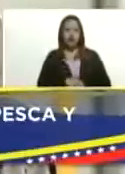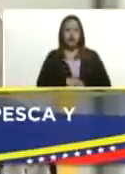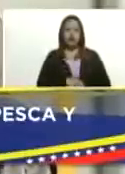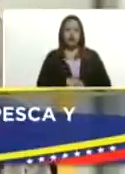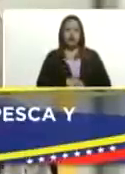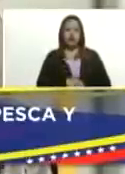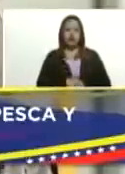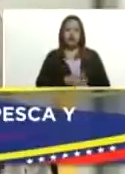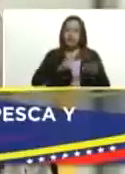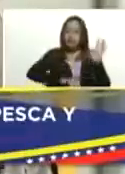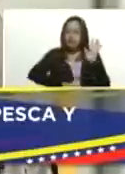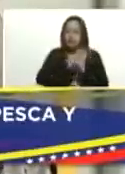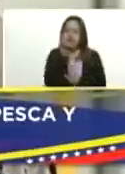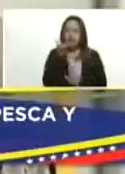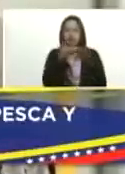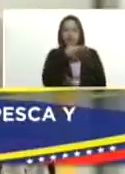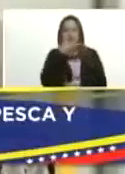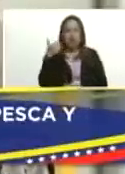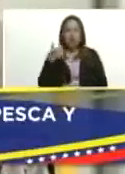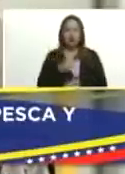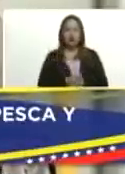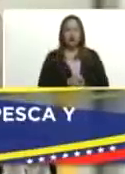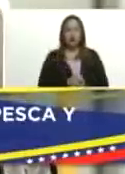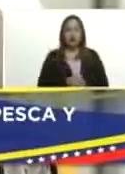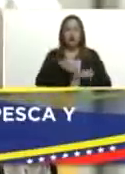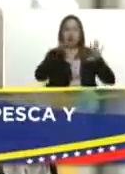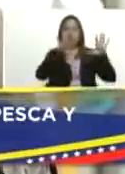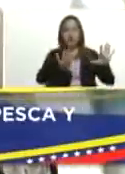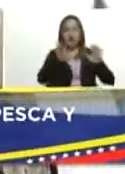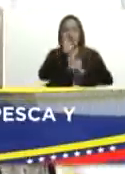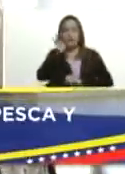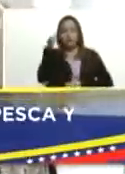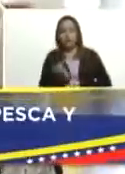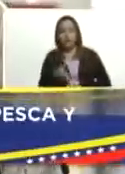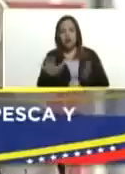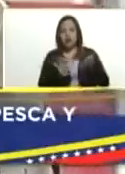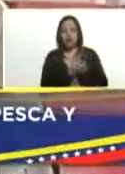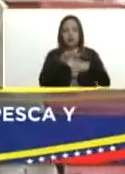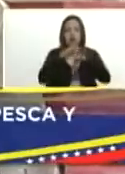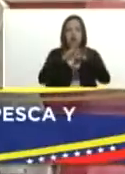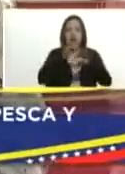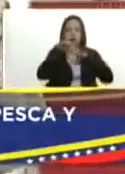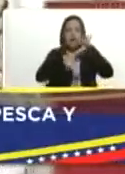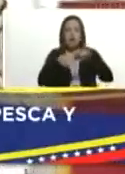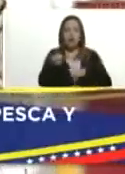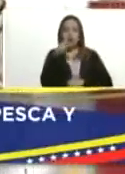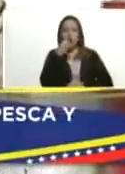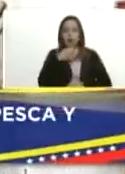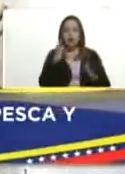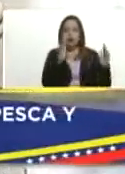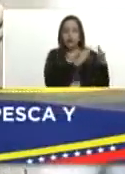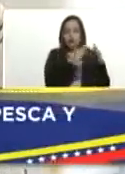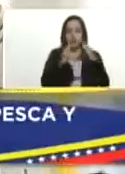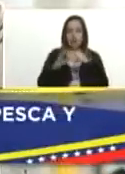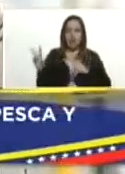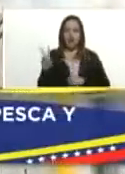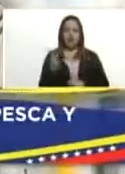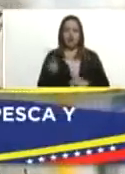proveyendo un 10% de la proteína animal que consume el hogar venezolano.